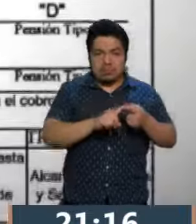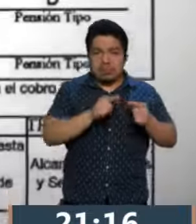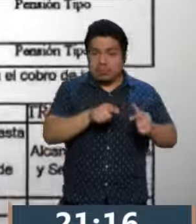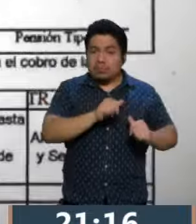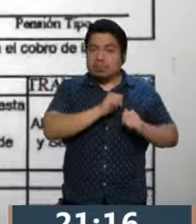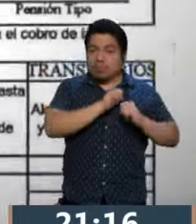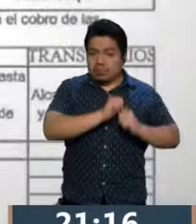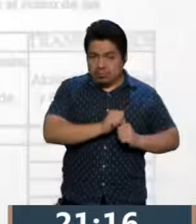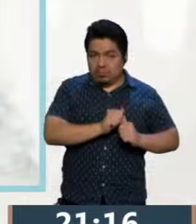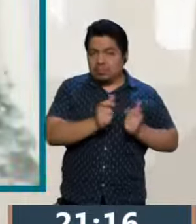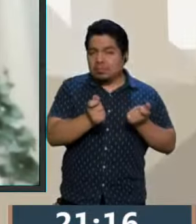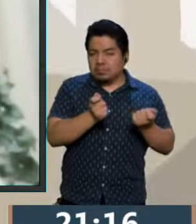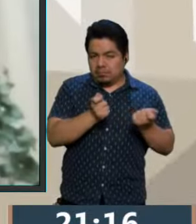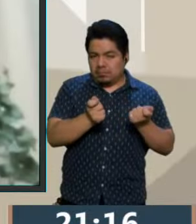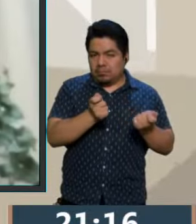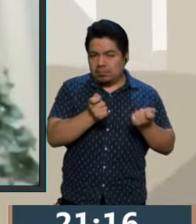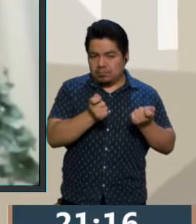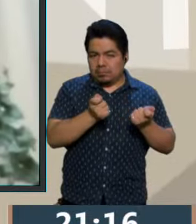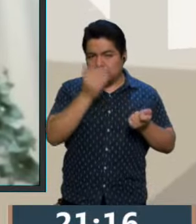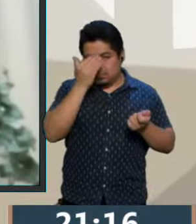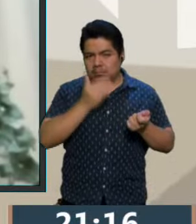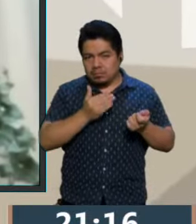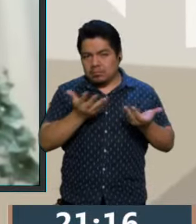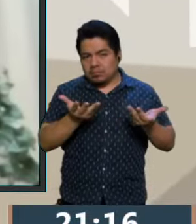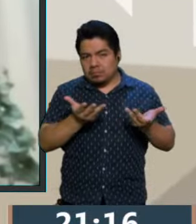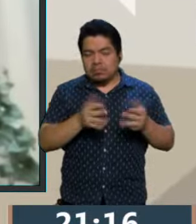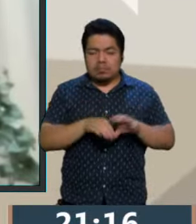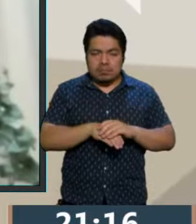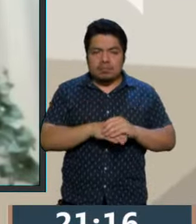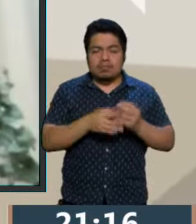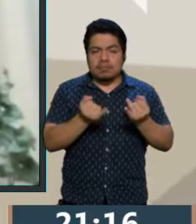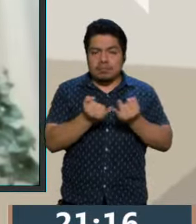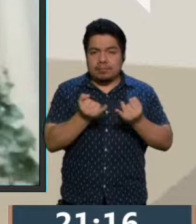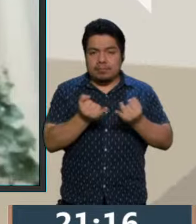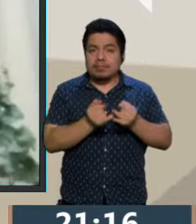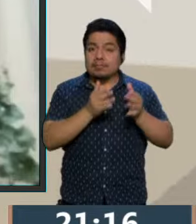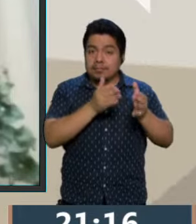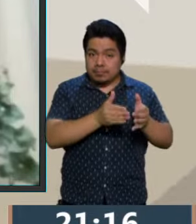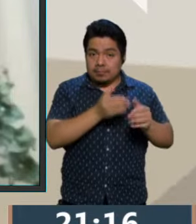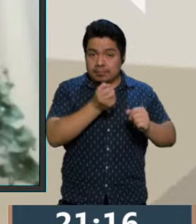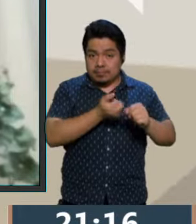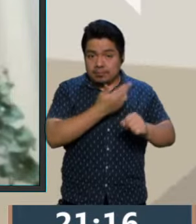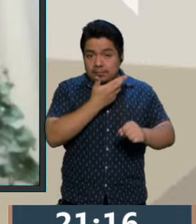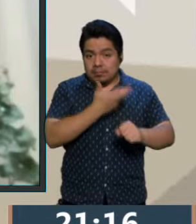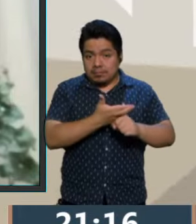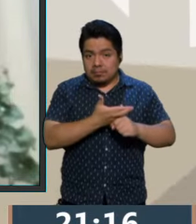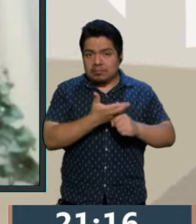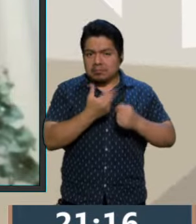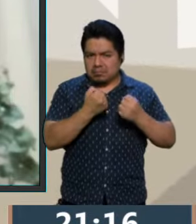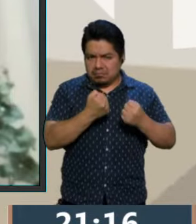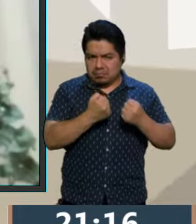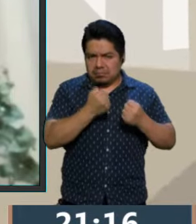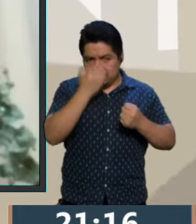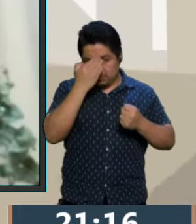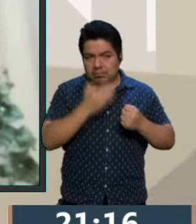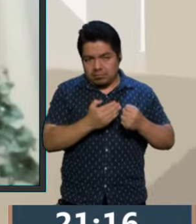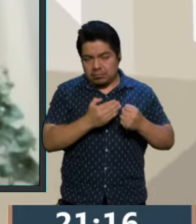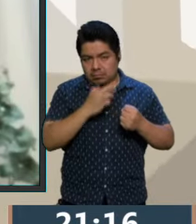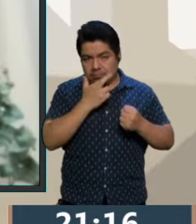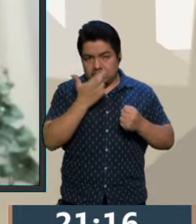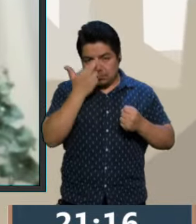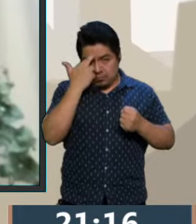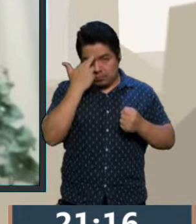de poder. Un puesto de poder, además desde una de las secretarías fuertes, recordemos que